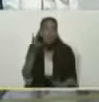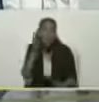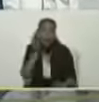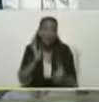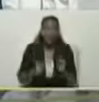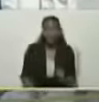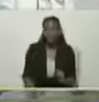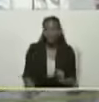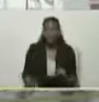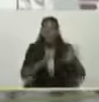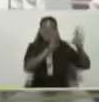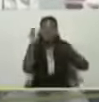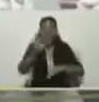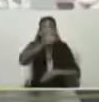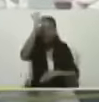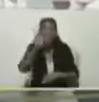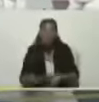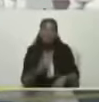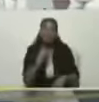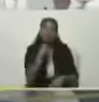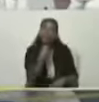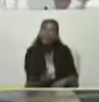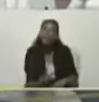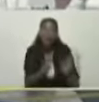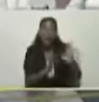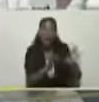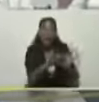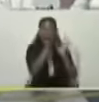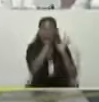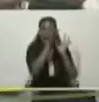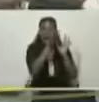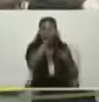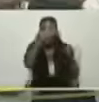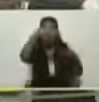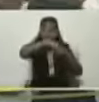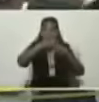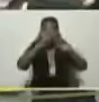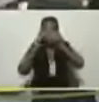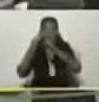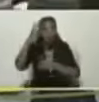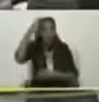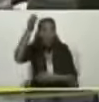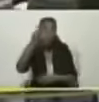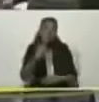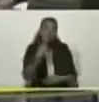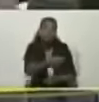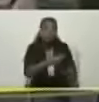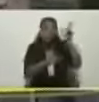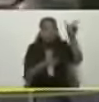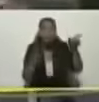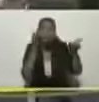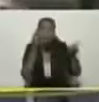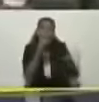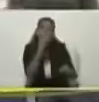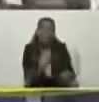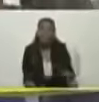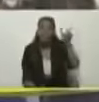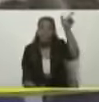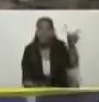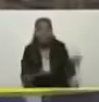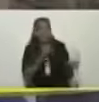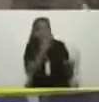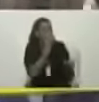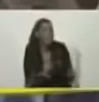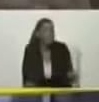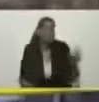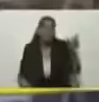El 70% de las voceras electas de los consejos comunales, mujeres, bella mujer venezolana.